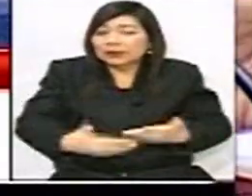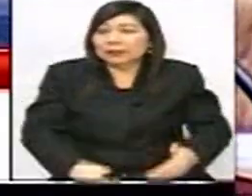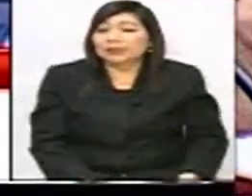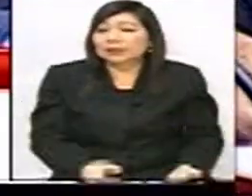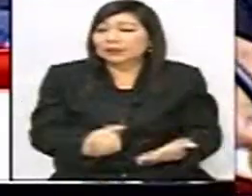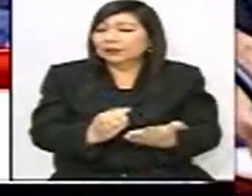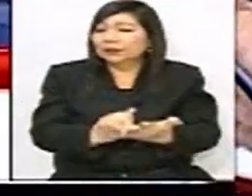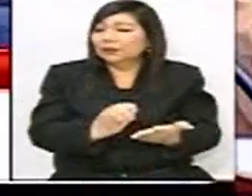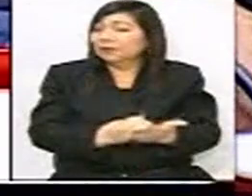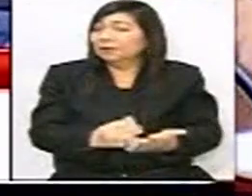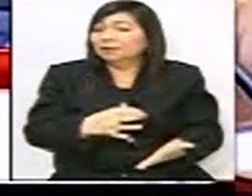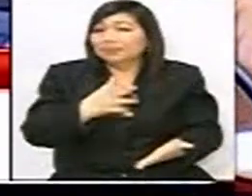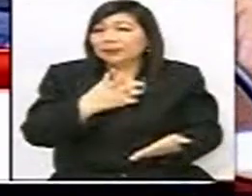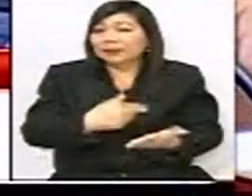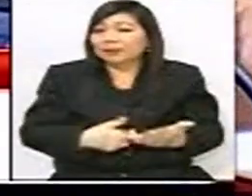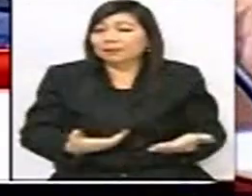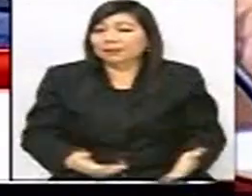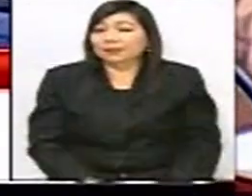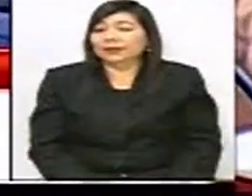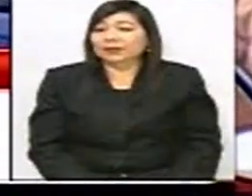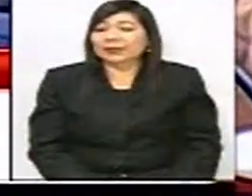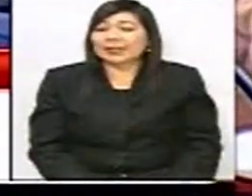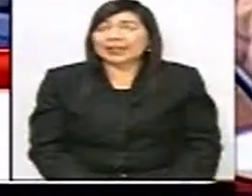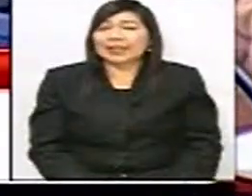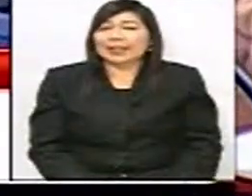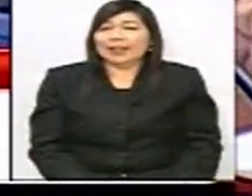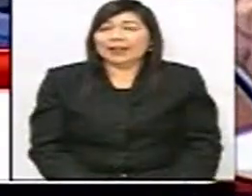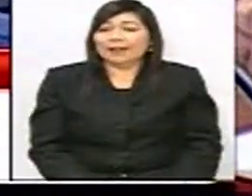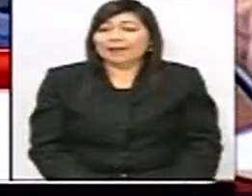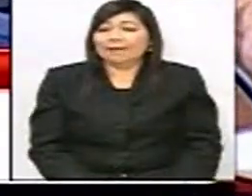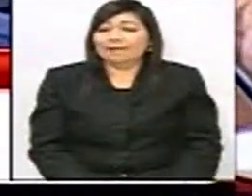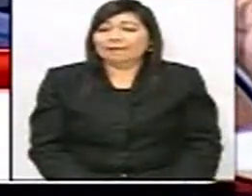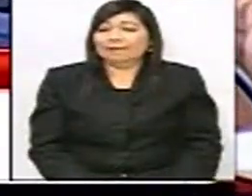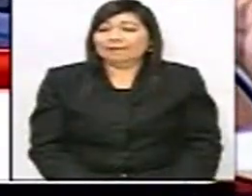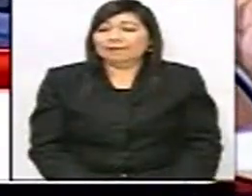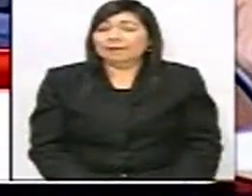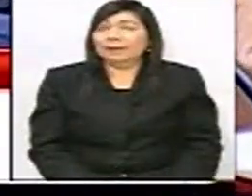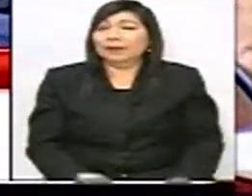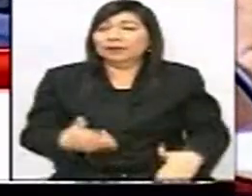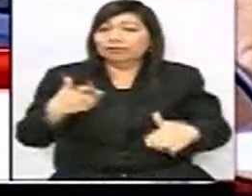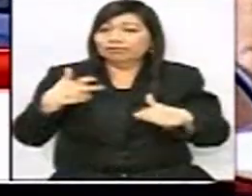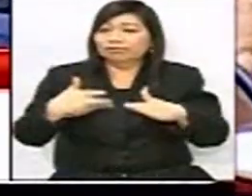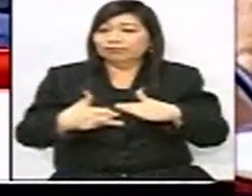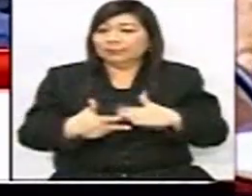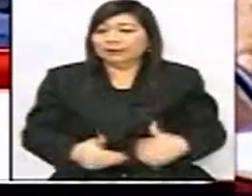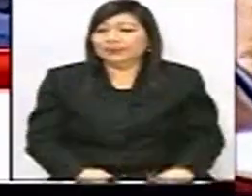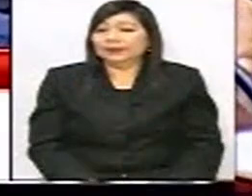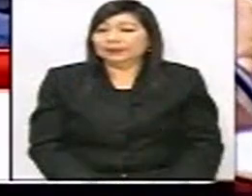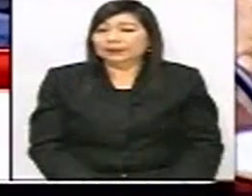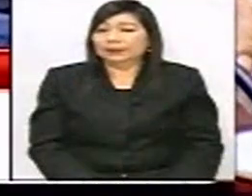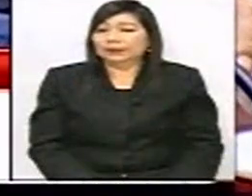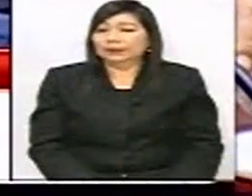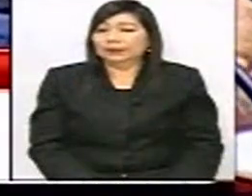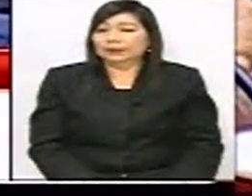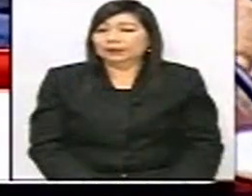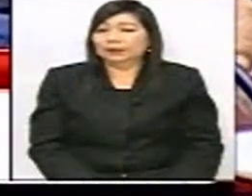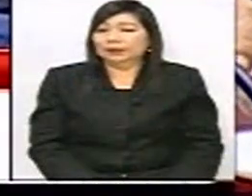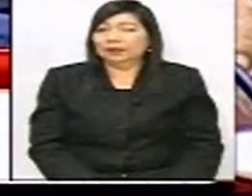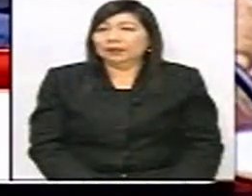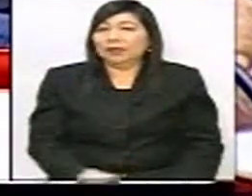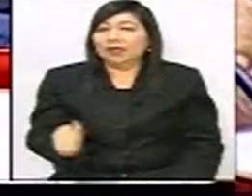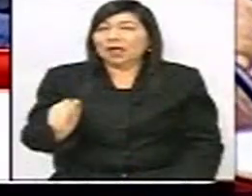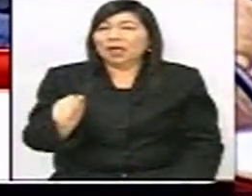el contrato? No sé qué es lo que sucede. Me quiero referir al peaje del separador